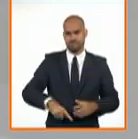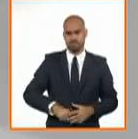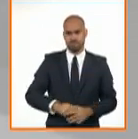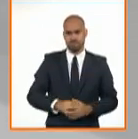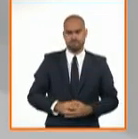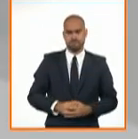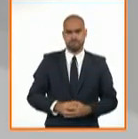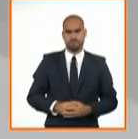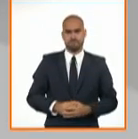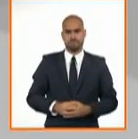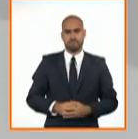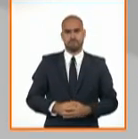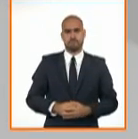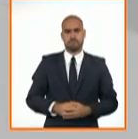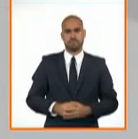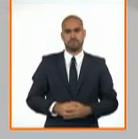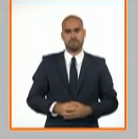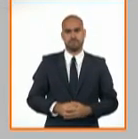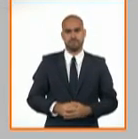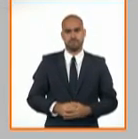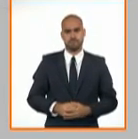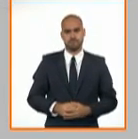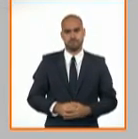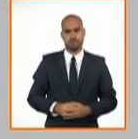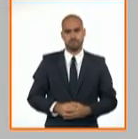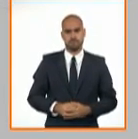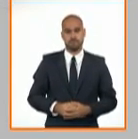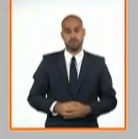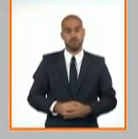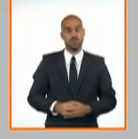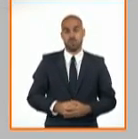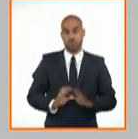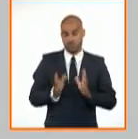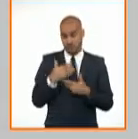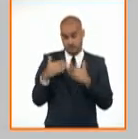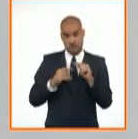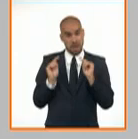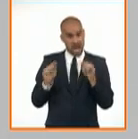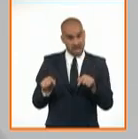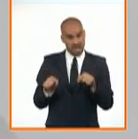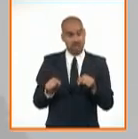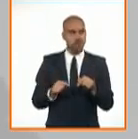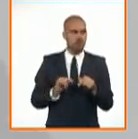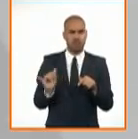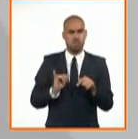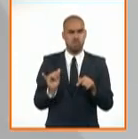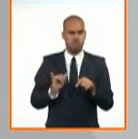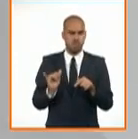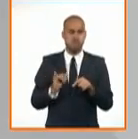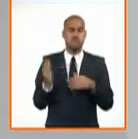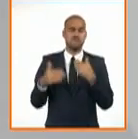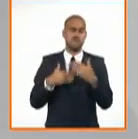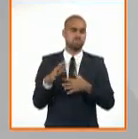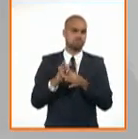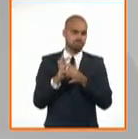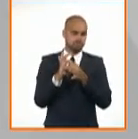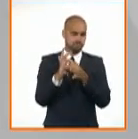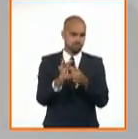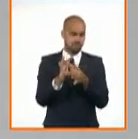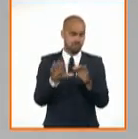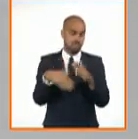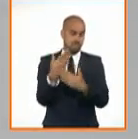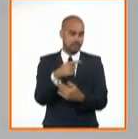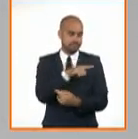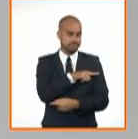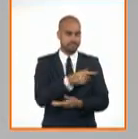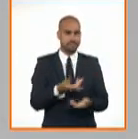compleja situación es lo que ha generado una mayor situación en estos últimos días como se